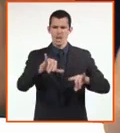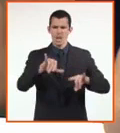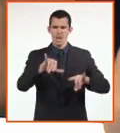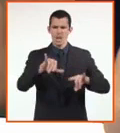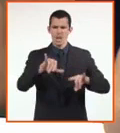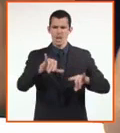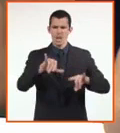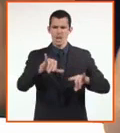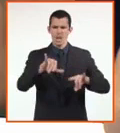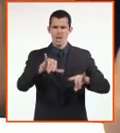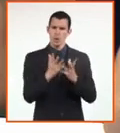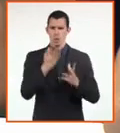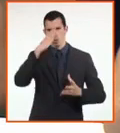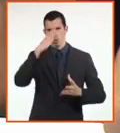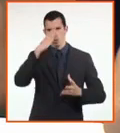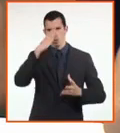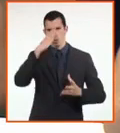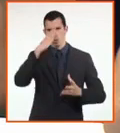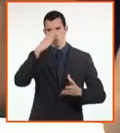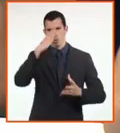nuestra historia estará precisamente